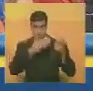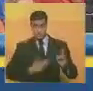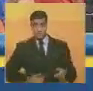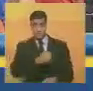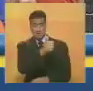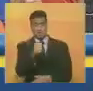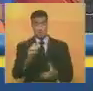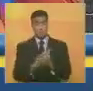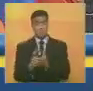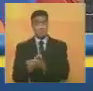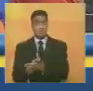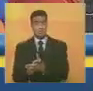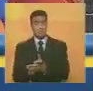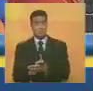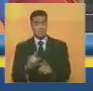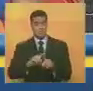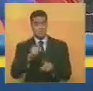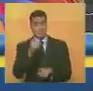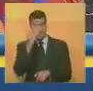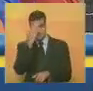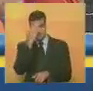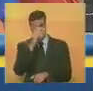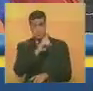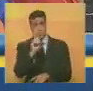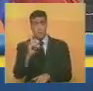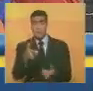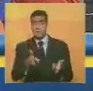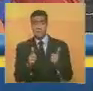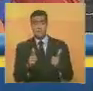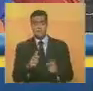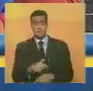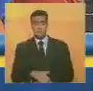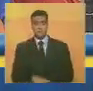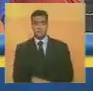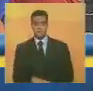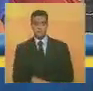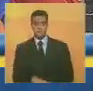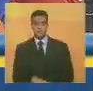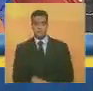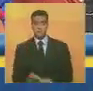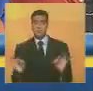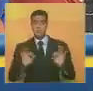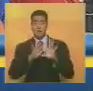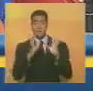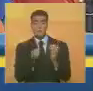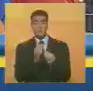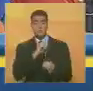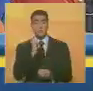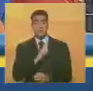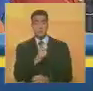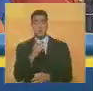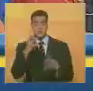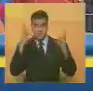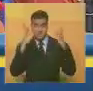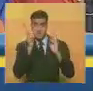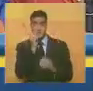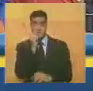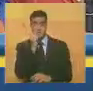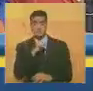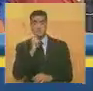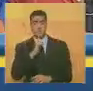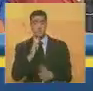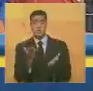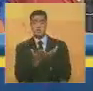estos compañeros. Pero que sepa también que no vamos a permitir por nada del mundo que se nos muera un enfermero, que se nos muera